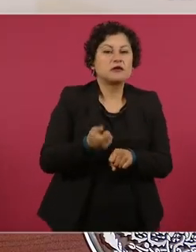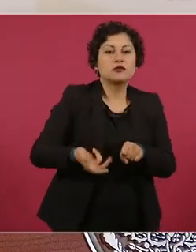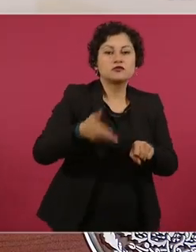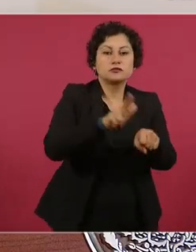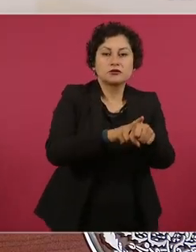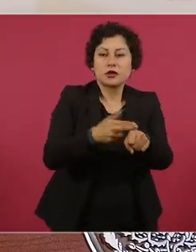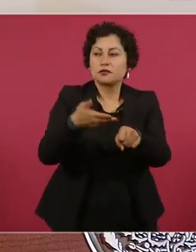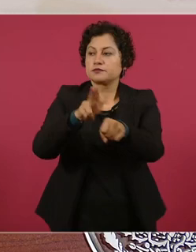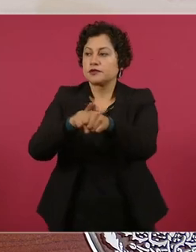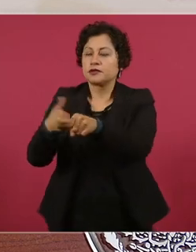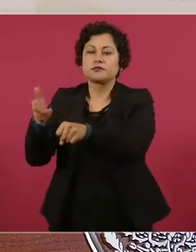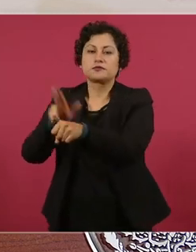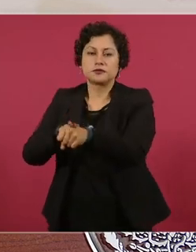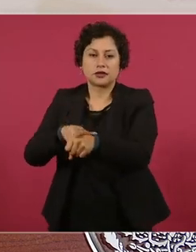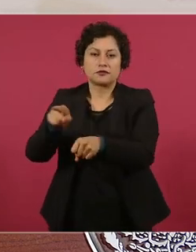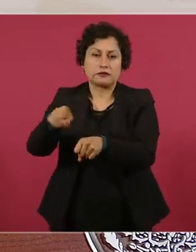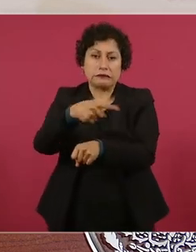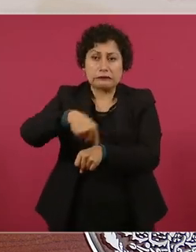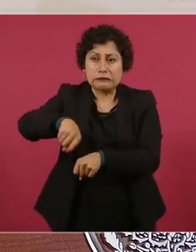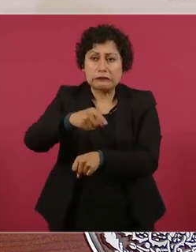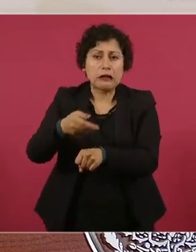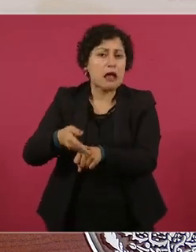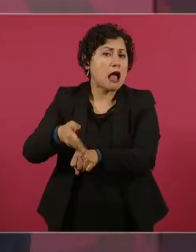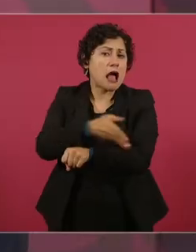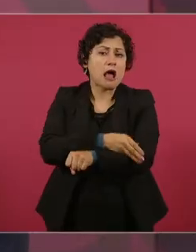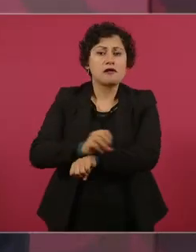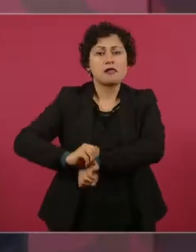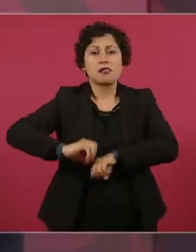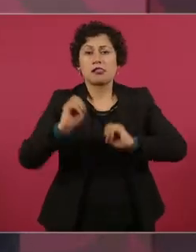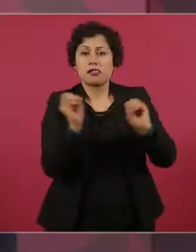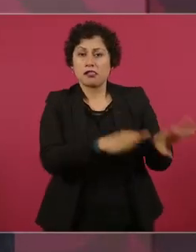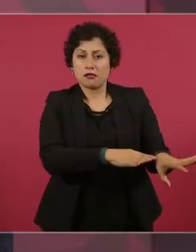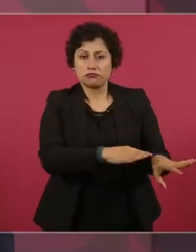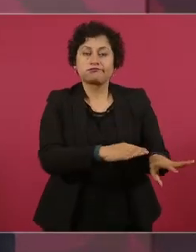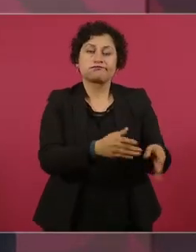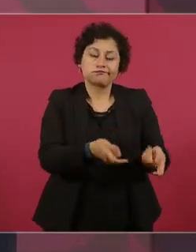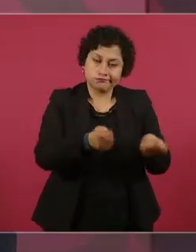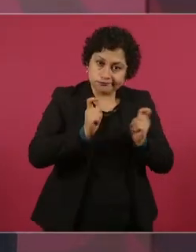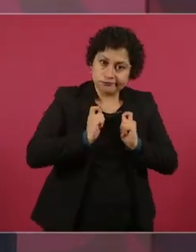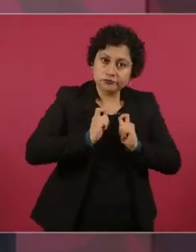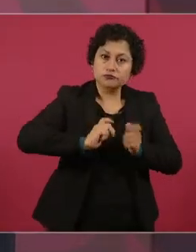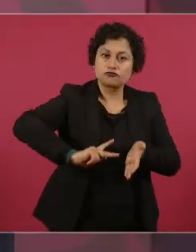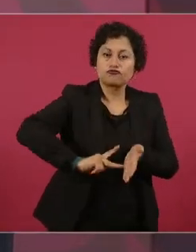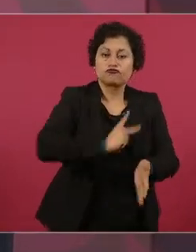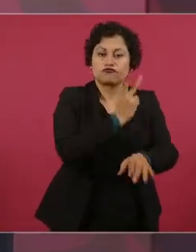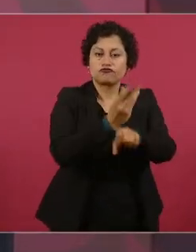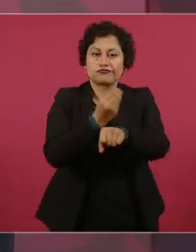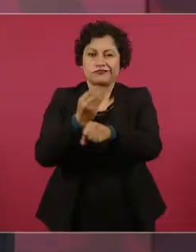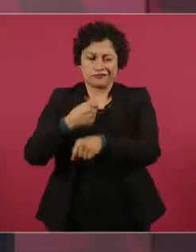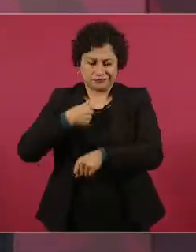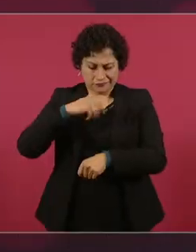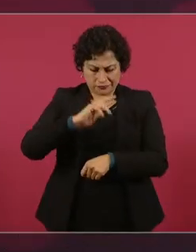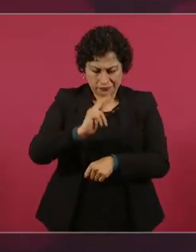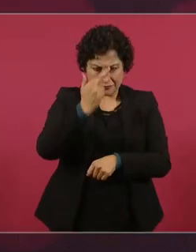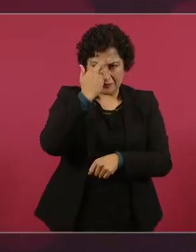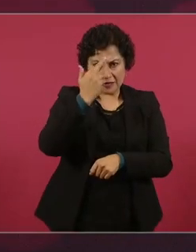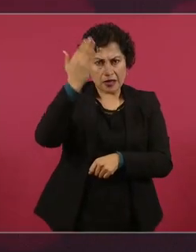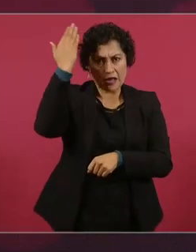abandono. Me acuerdo que había un hospital del Issste abandonado